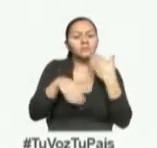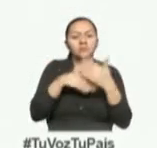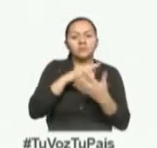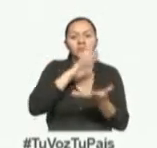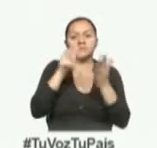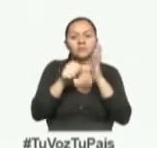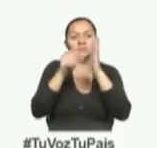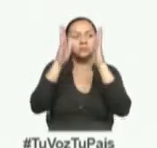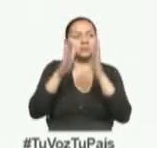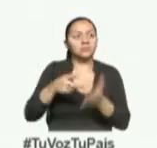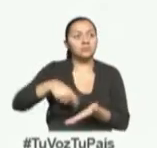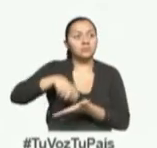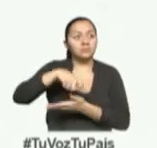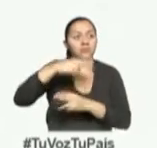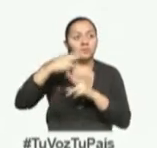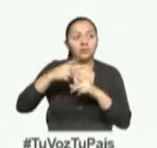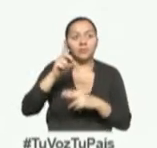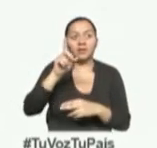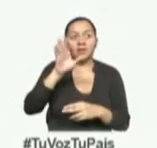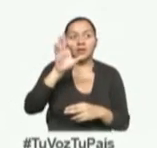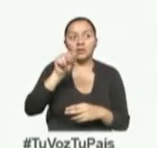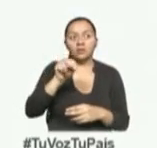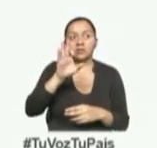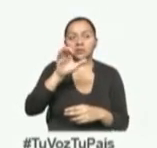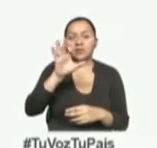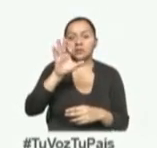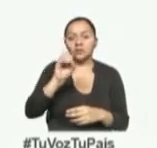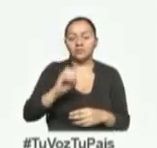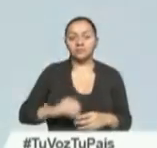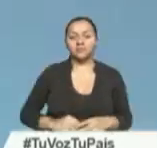Ciudadana. Atentamente, Dalton Sebastián Tacto.